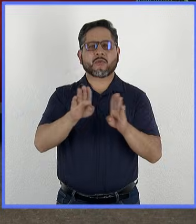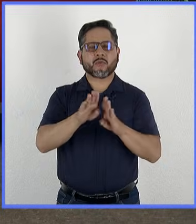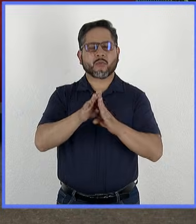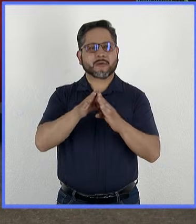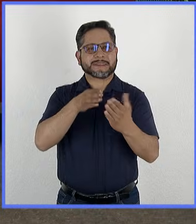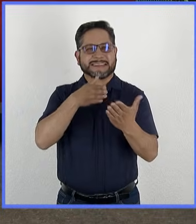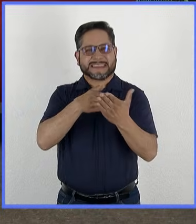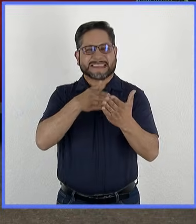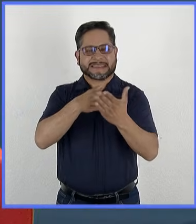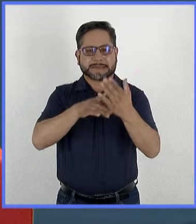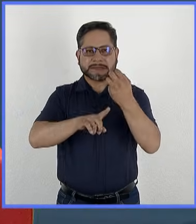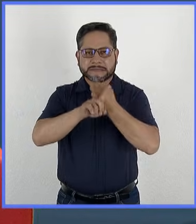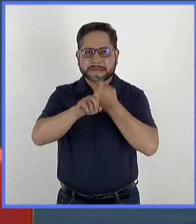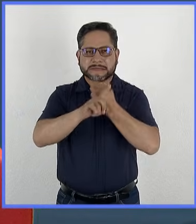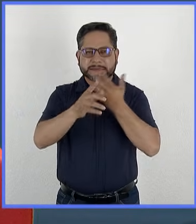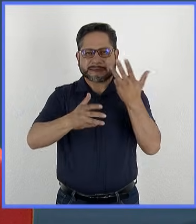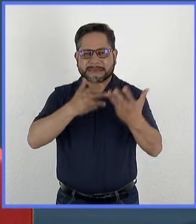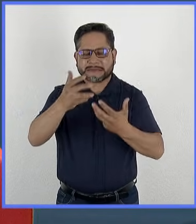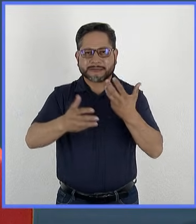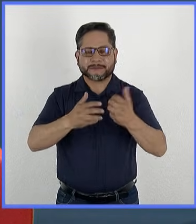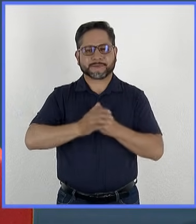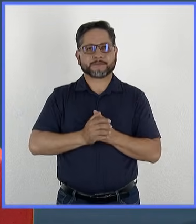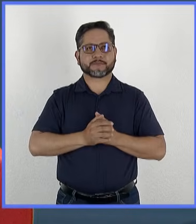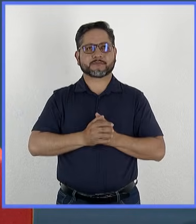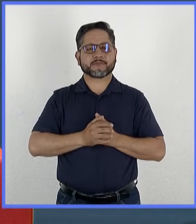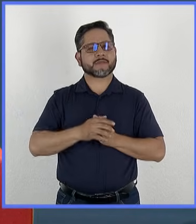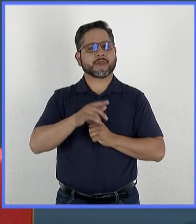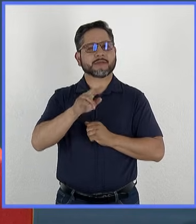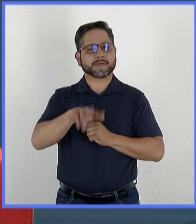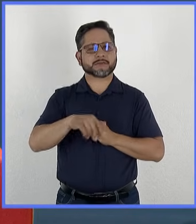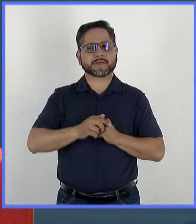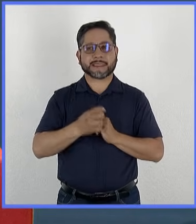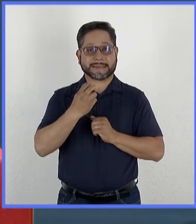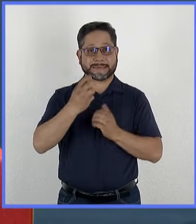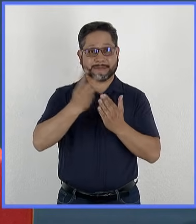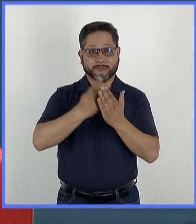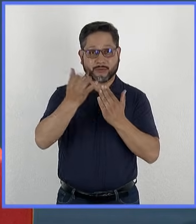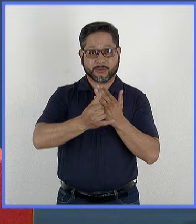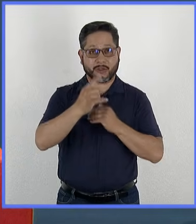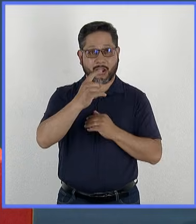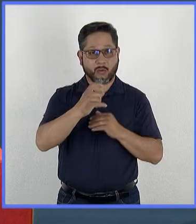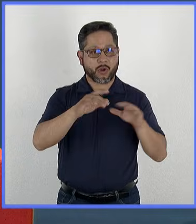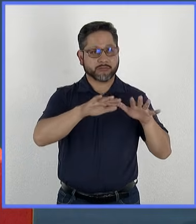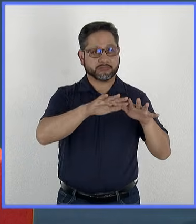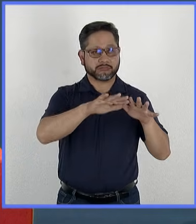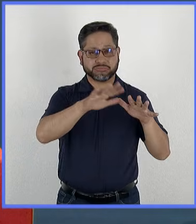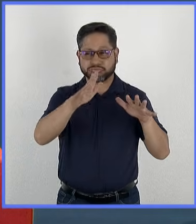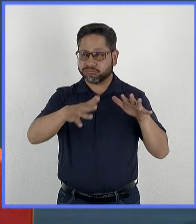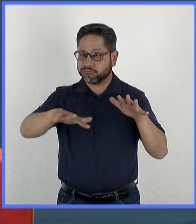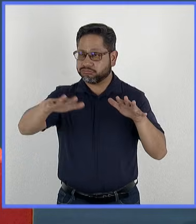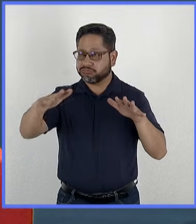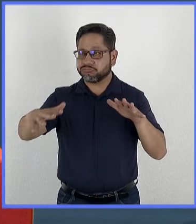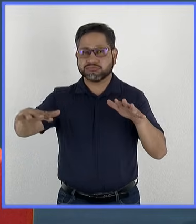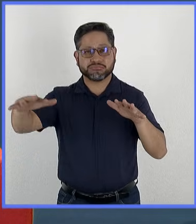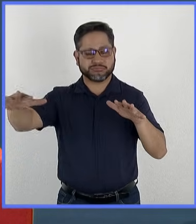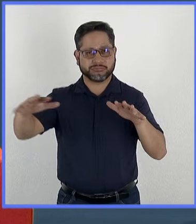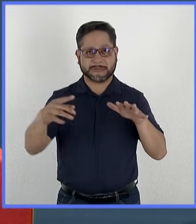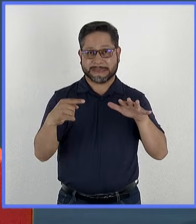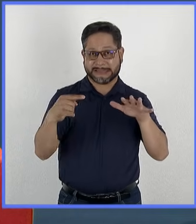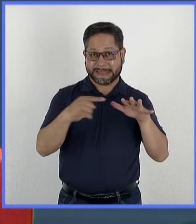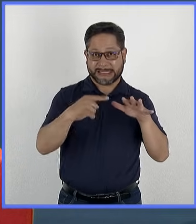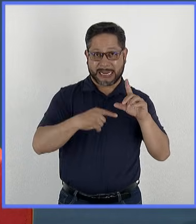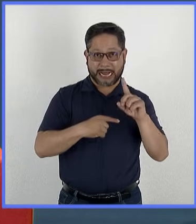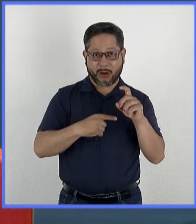reto? En términos de retos, significa poner a disposición